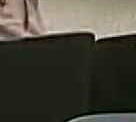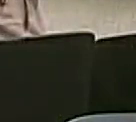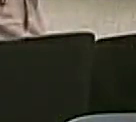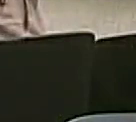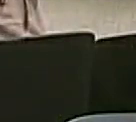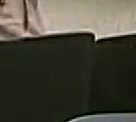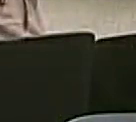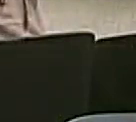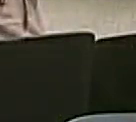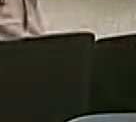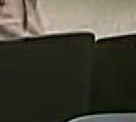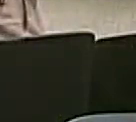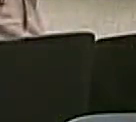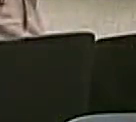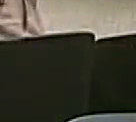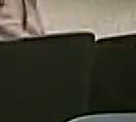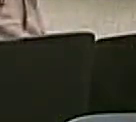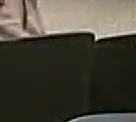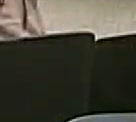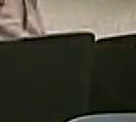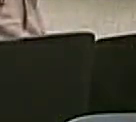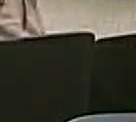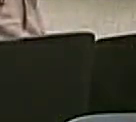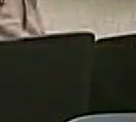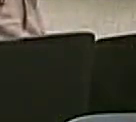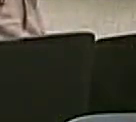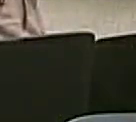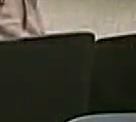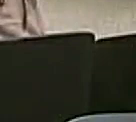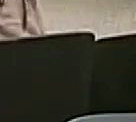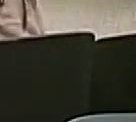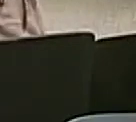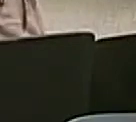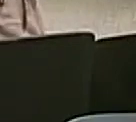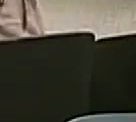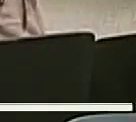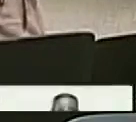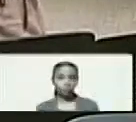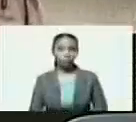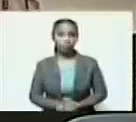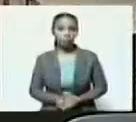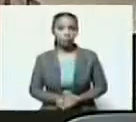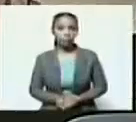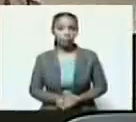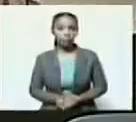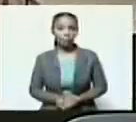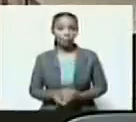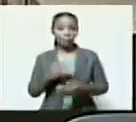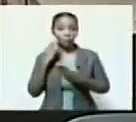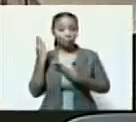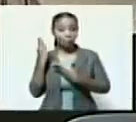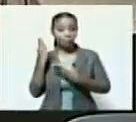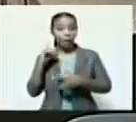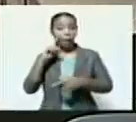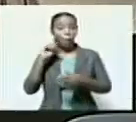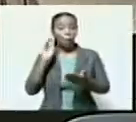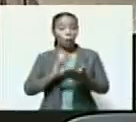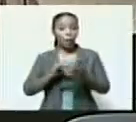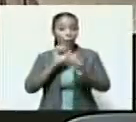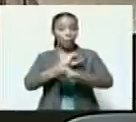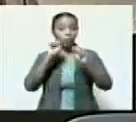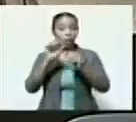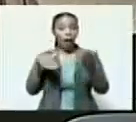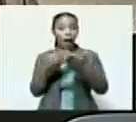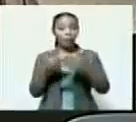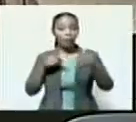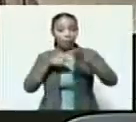Fíjense hasta qué nivel colocar explosivos en la entrada de una escuela.